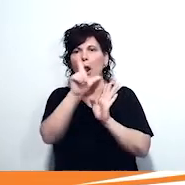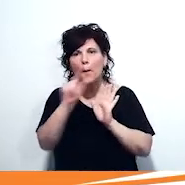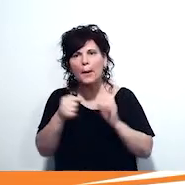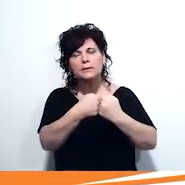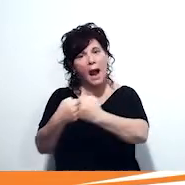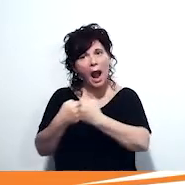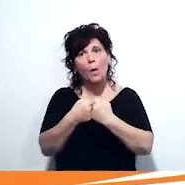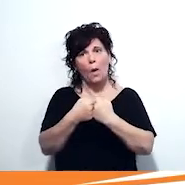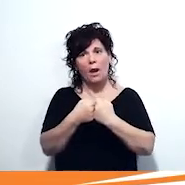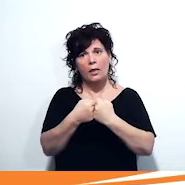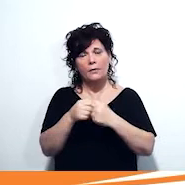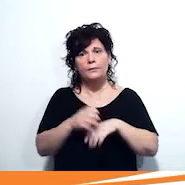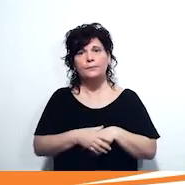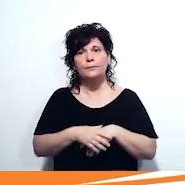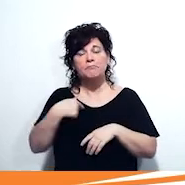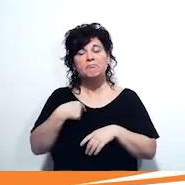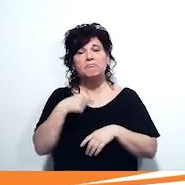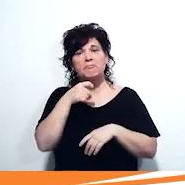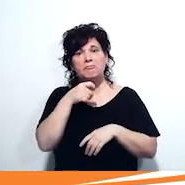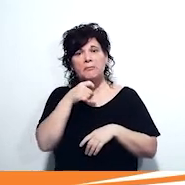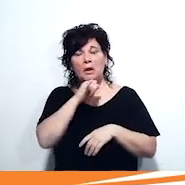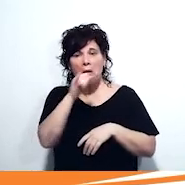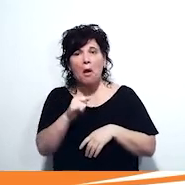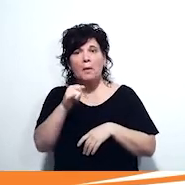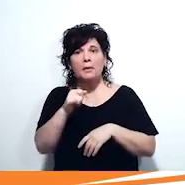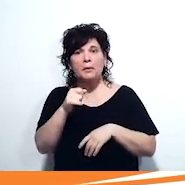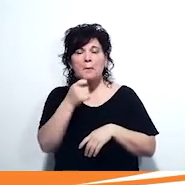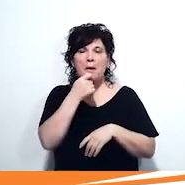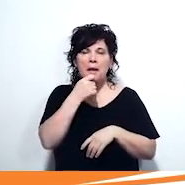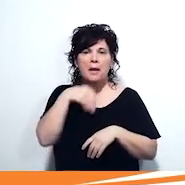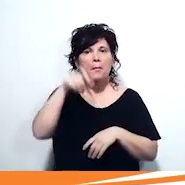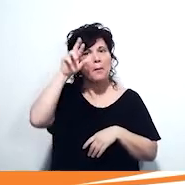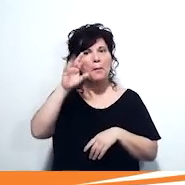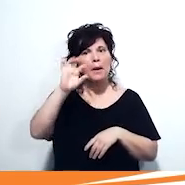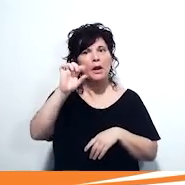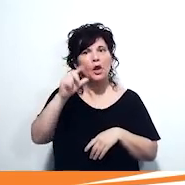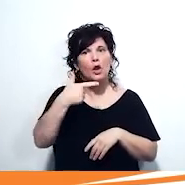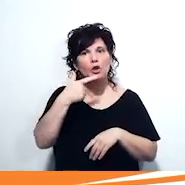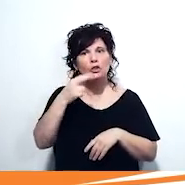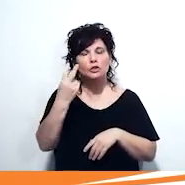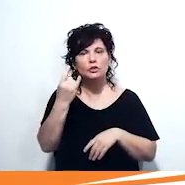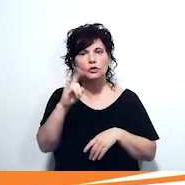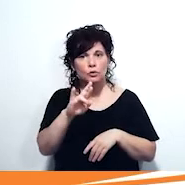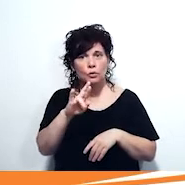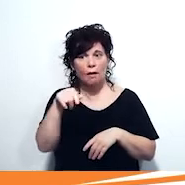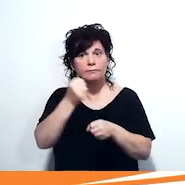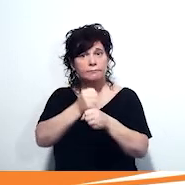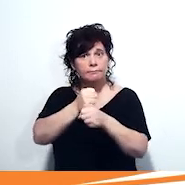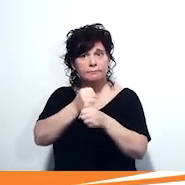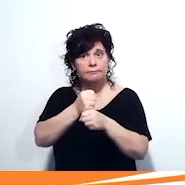de acuerdo. De hecho, les comento que, por ejemplo, Mercosur está trabajando, los países de Mercosur están